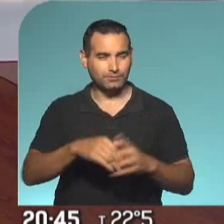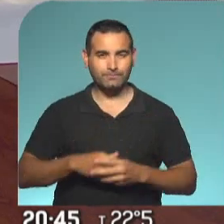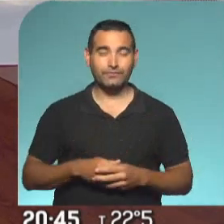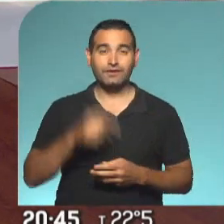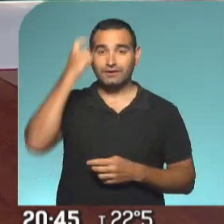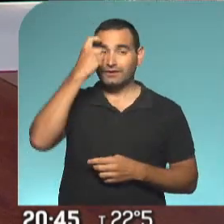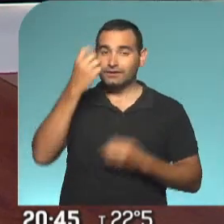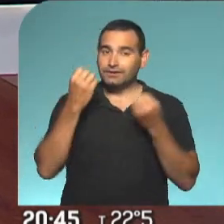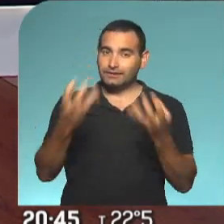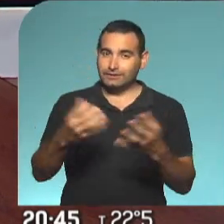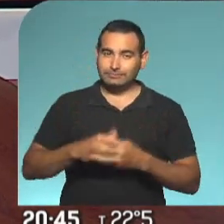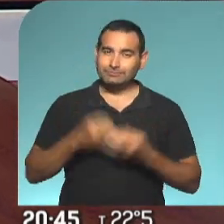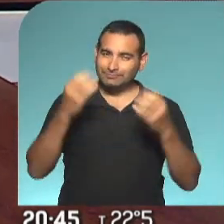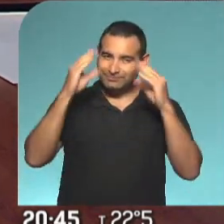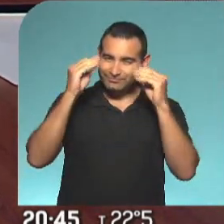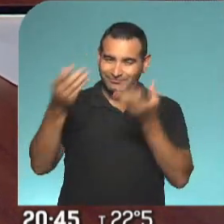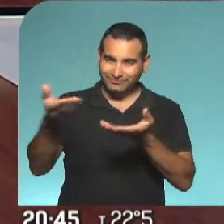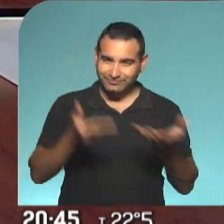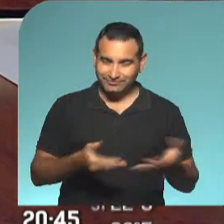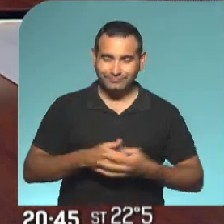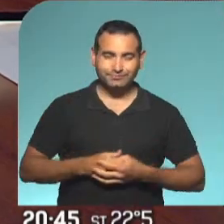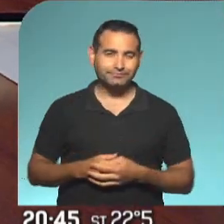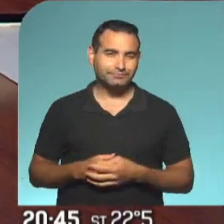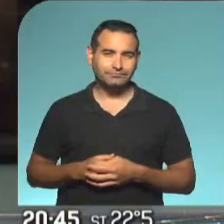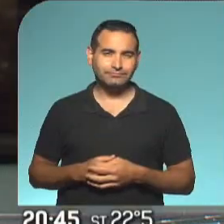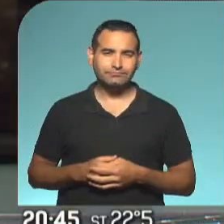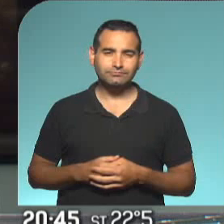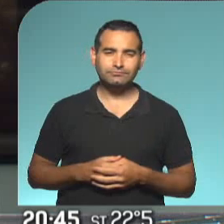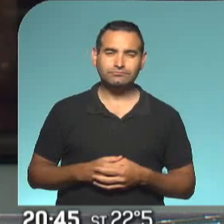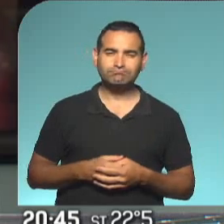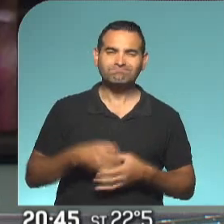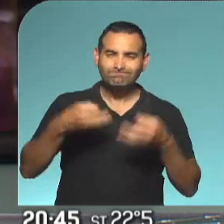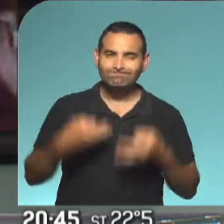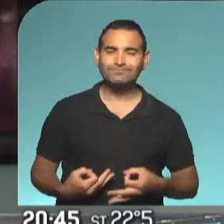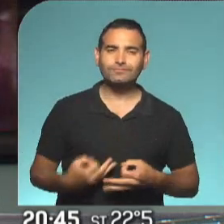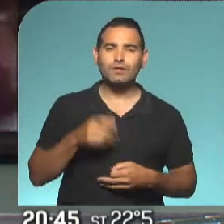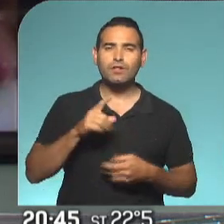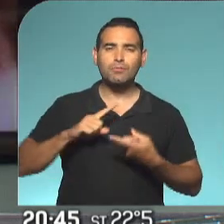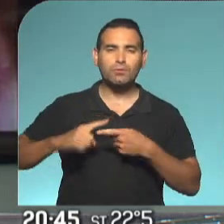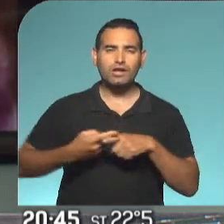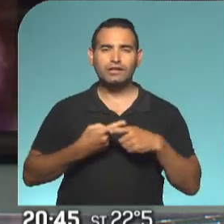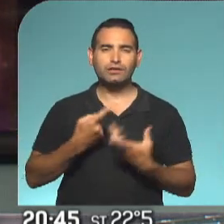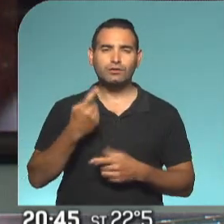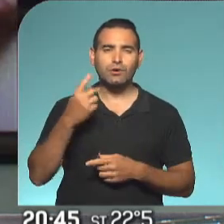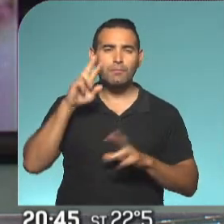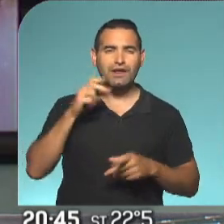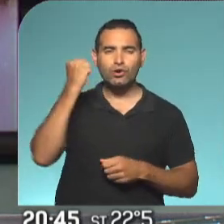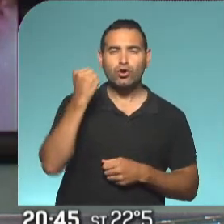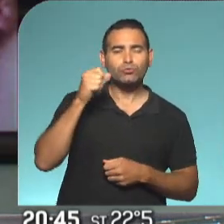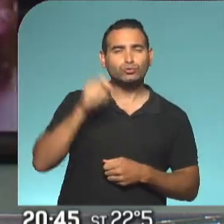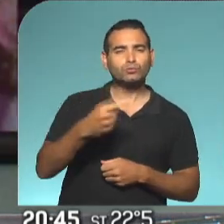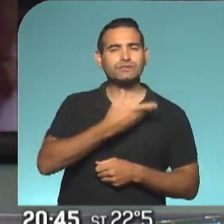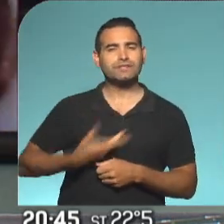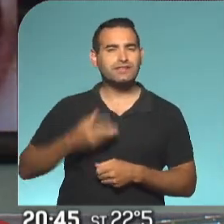Raúl de la Torre, ¿cómo va? Buenas tal? noches, bienvenido. ¿Cómo te va, Gaby? Bien. ¿Cómo podemos definir las políticas económicas que ha tenido cada una de las